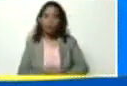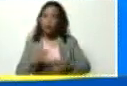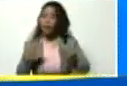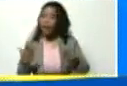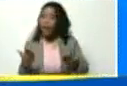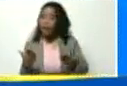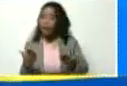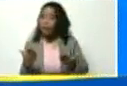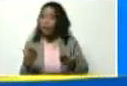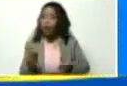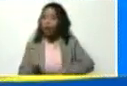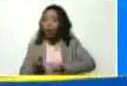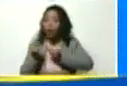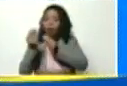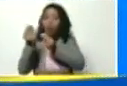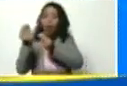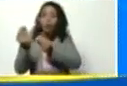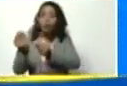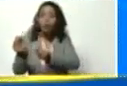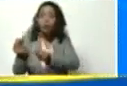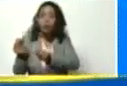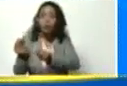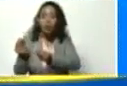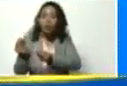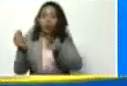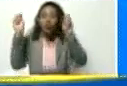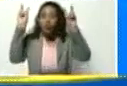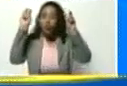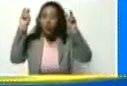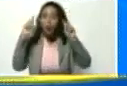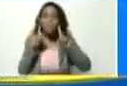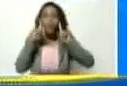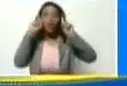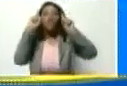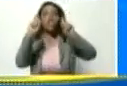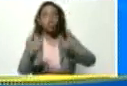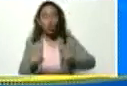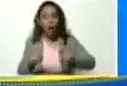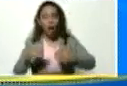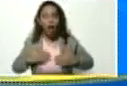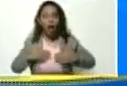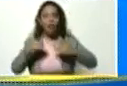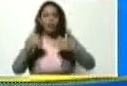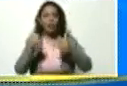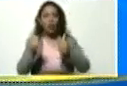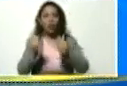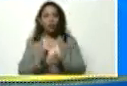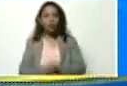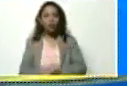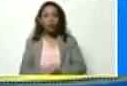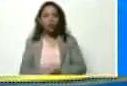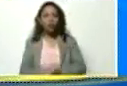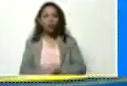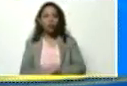le aporta con su nueva profesión a la salud de